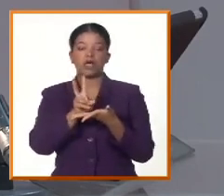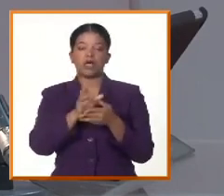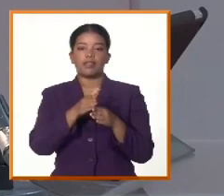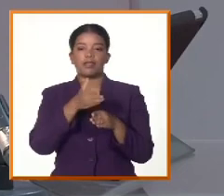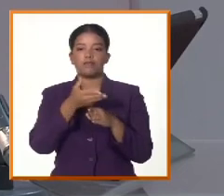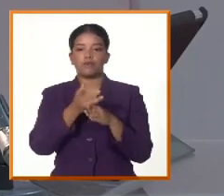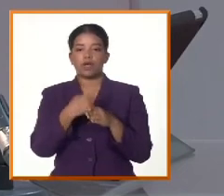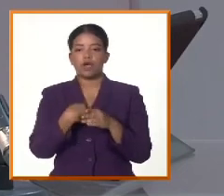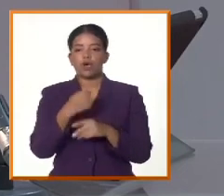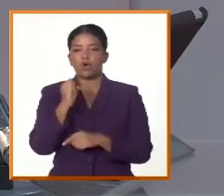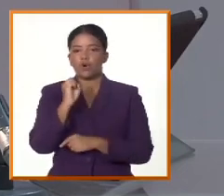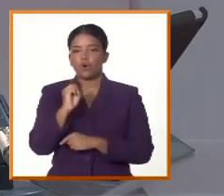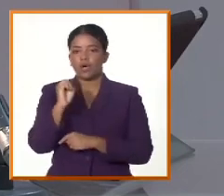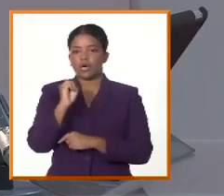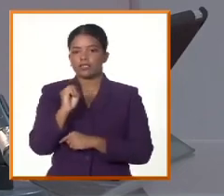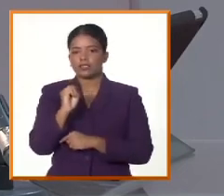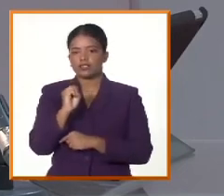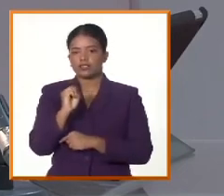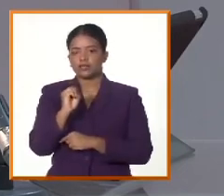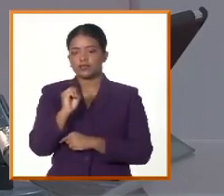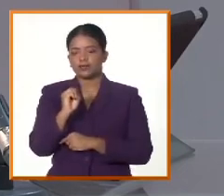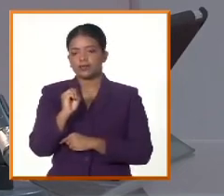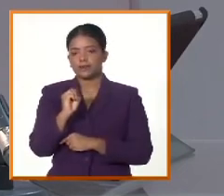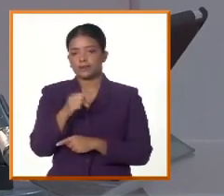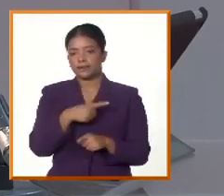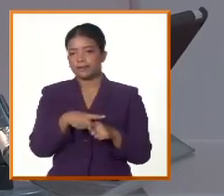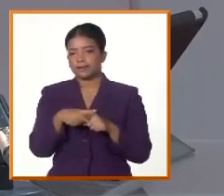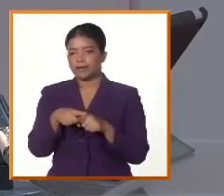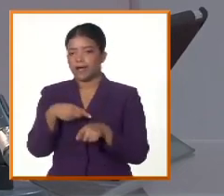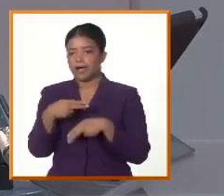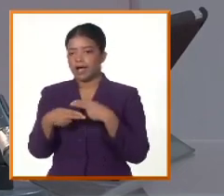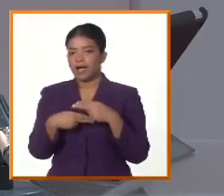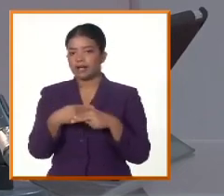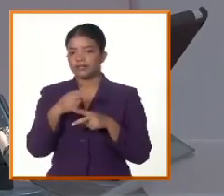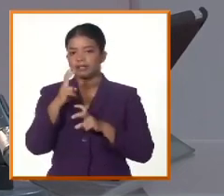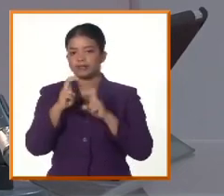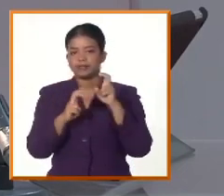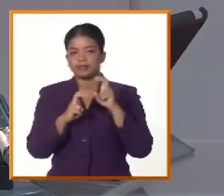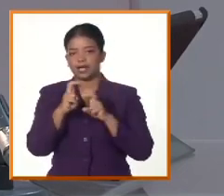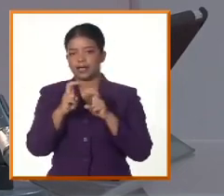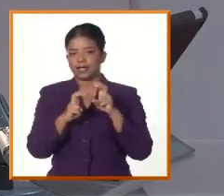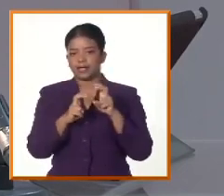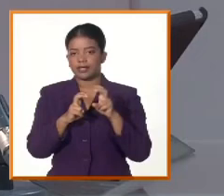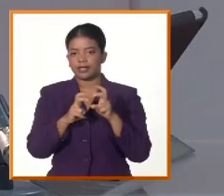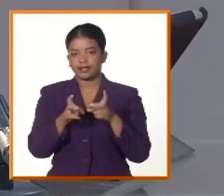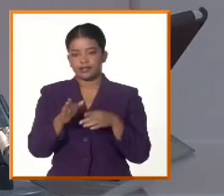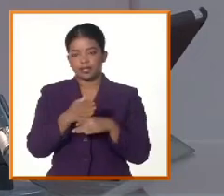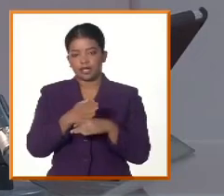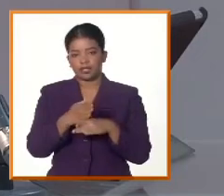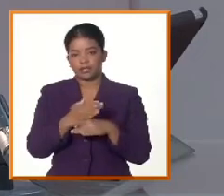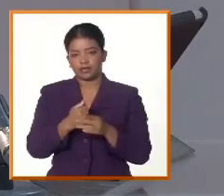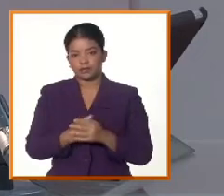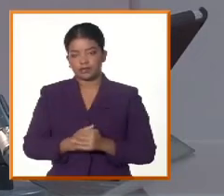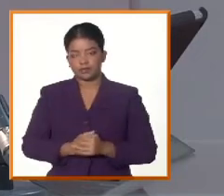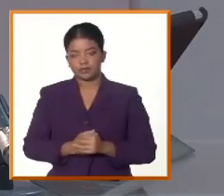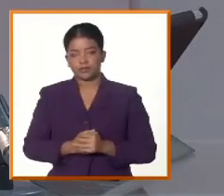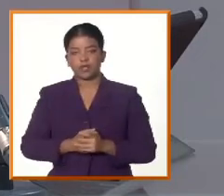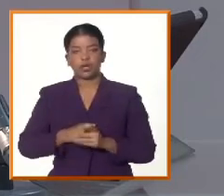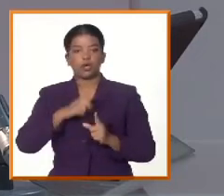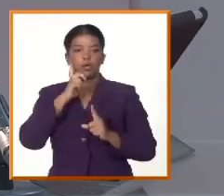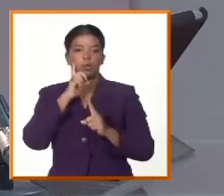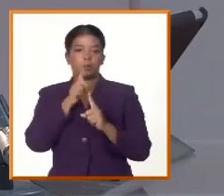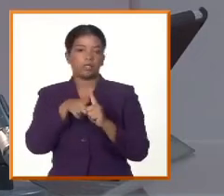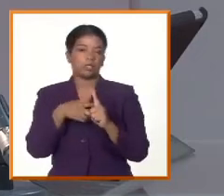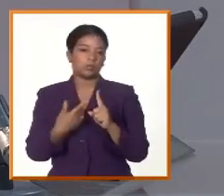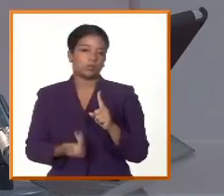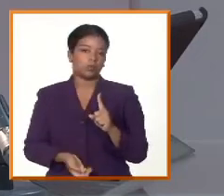organizó y Se realizaron tres talleres territoriales con otro objetivo se expusieron